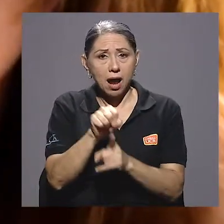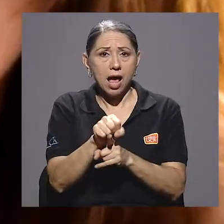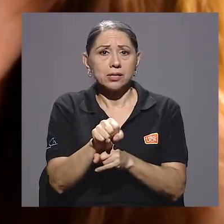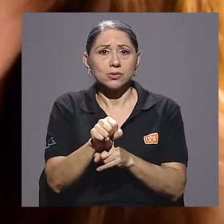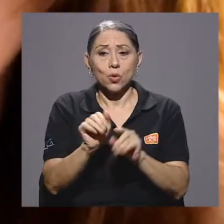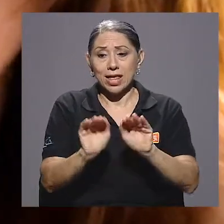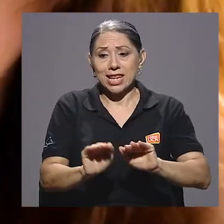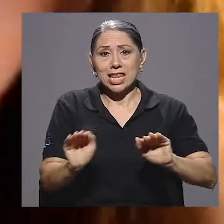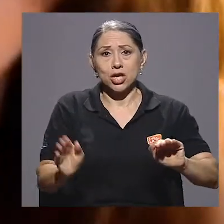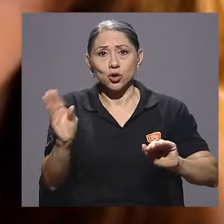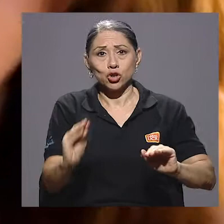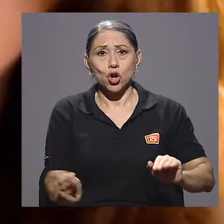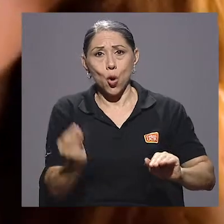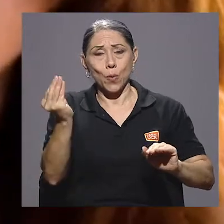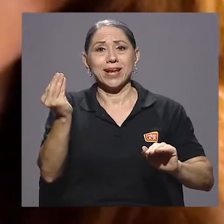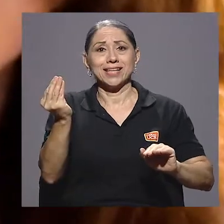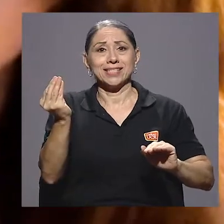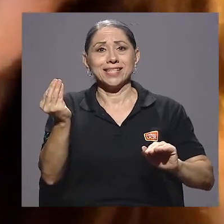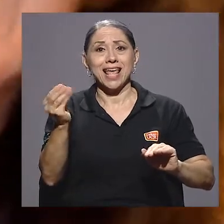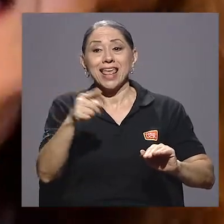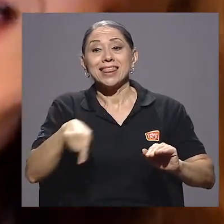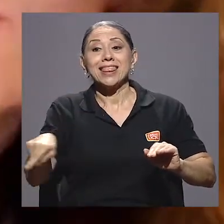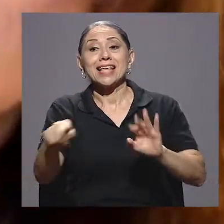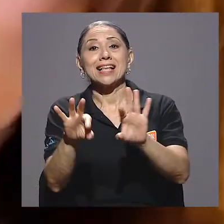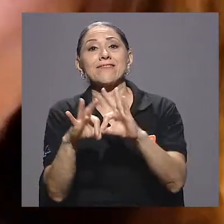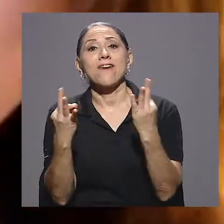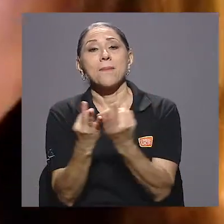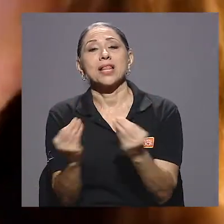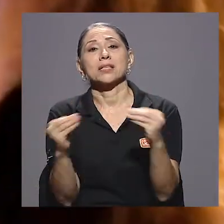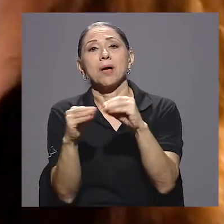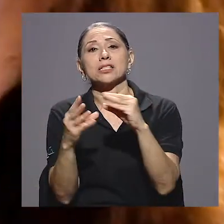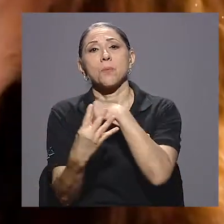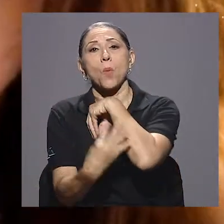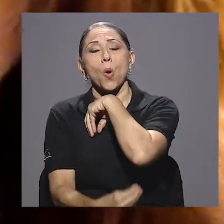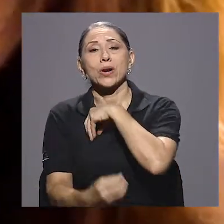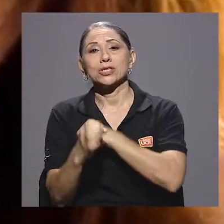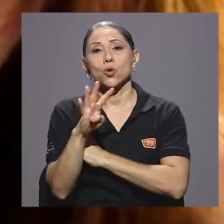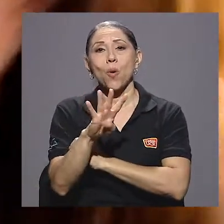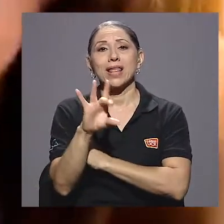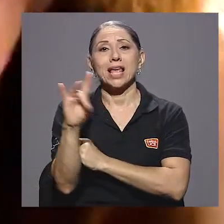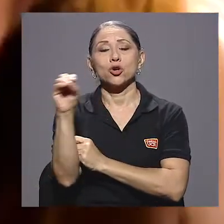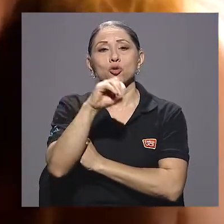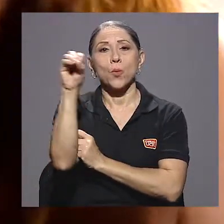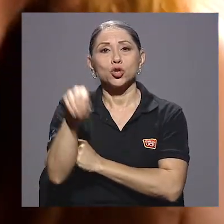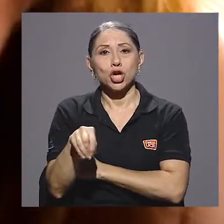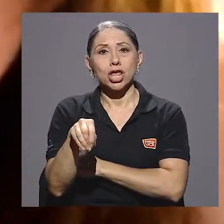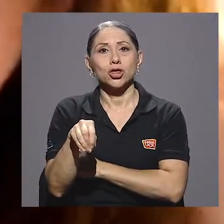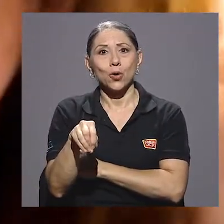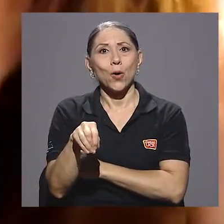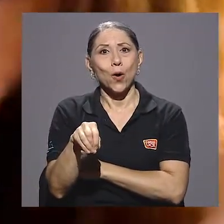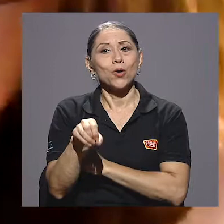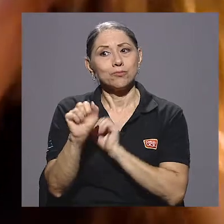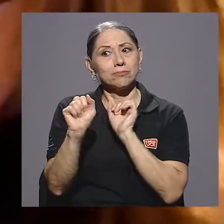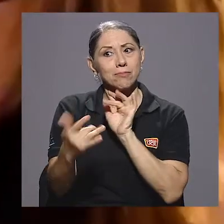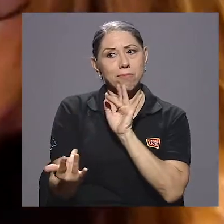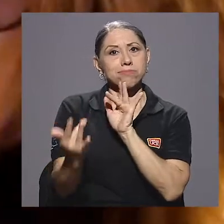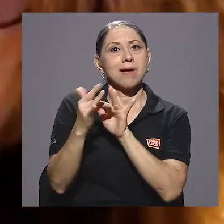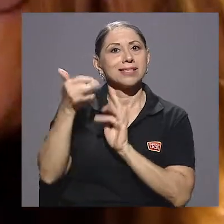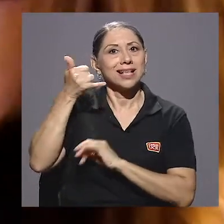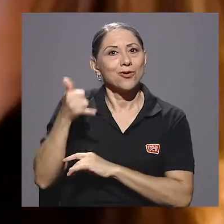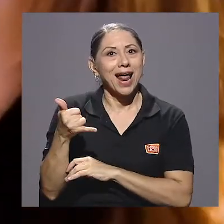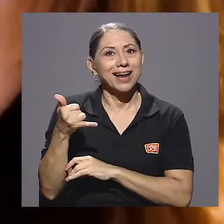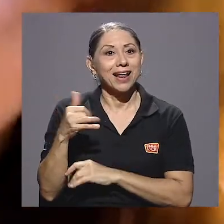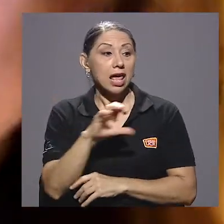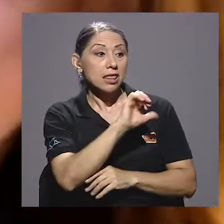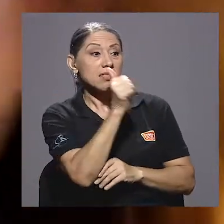los niños y jóvenes de esos quintiles más pobres, un 48% accede a celular, digamos, se conecta por